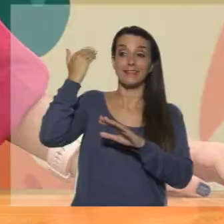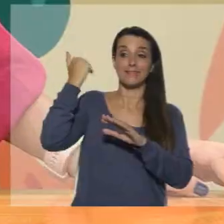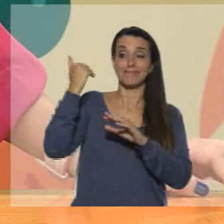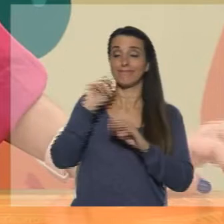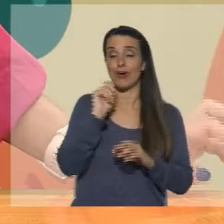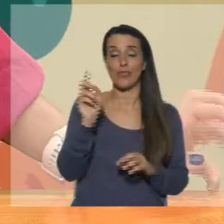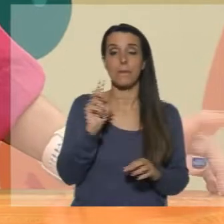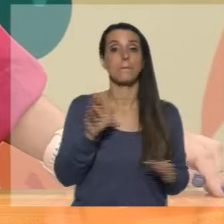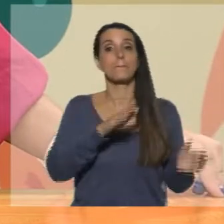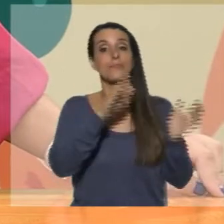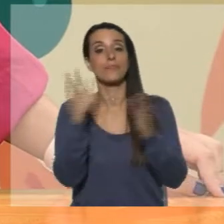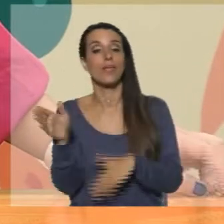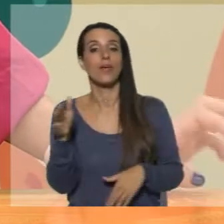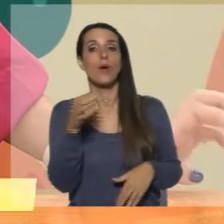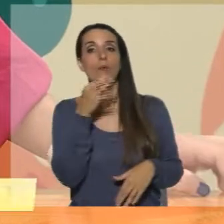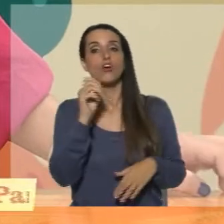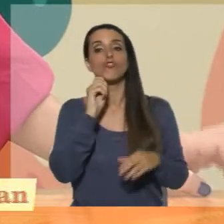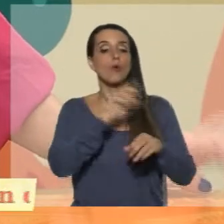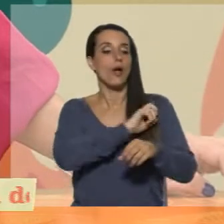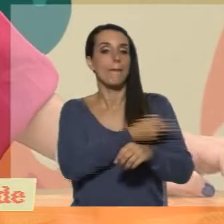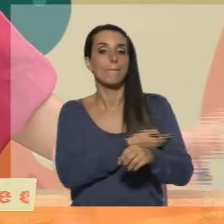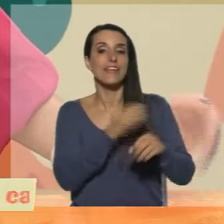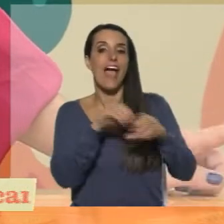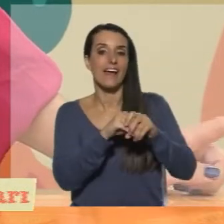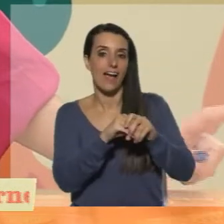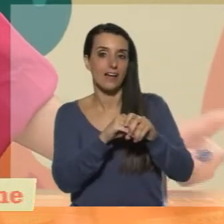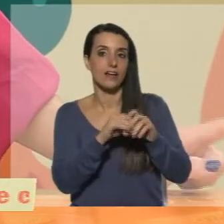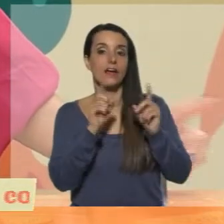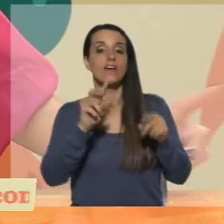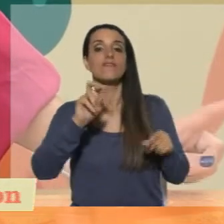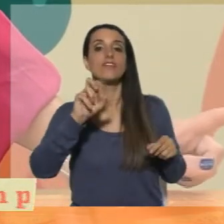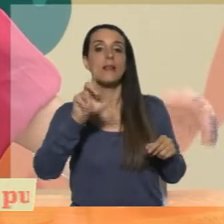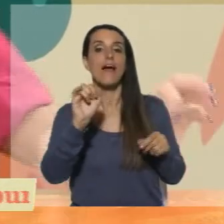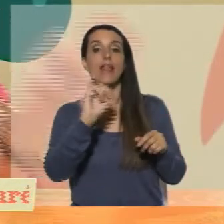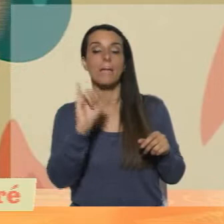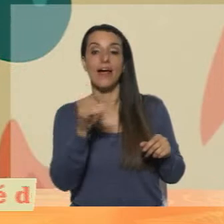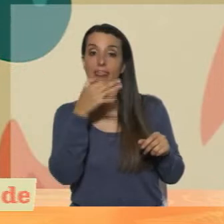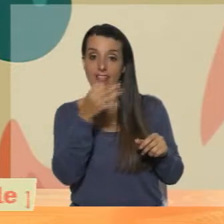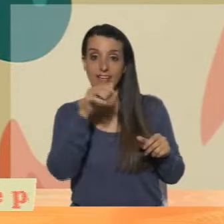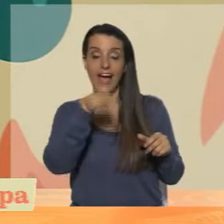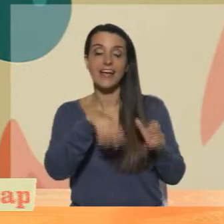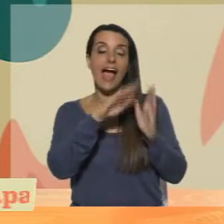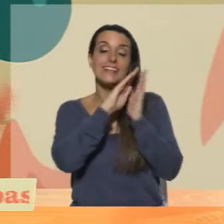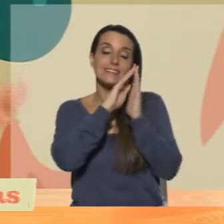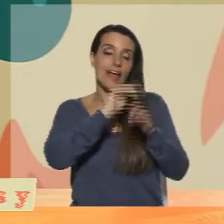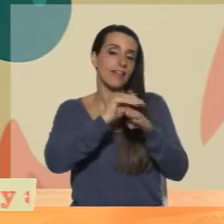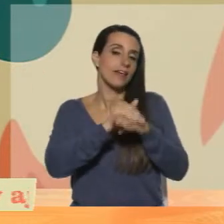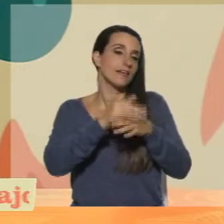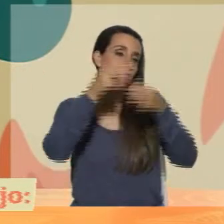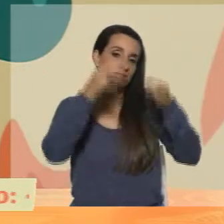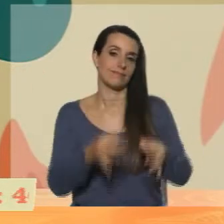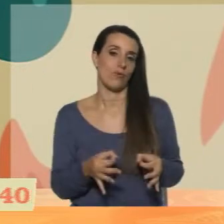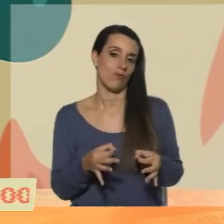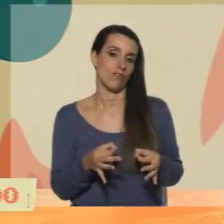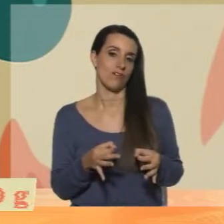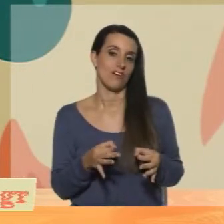Buenos días, Ana Laura y Emilio, muy rico, yo le pongo espinaca al pan de carne. Morre. Vilma de La Paz, y nos dice que aquí la siesta es religiosa. No hay nada abierto